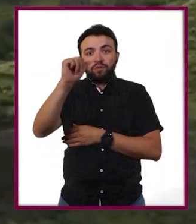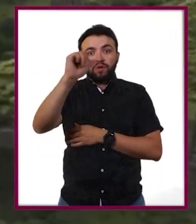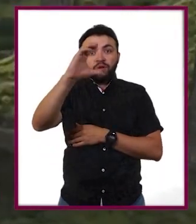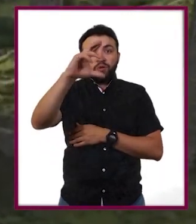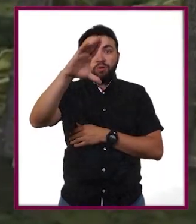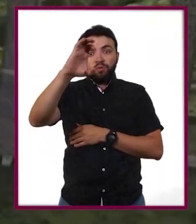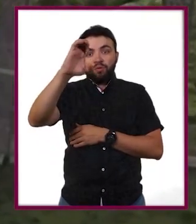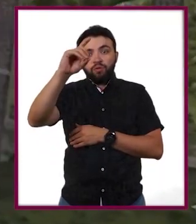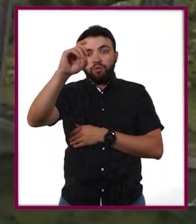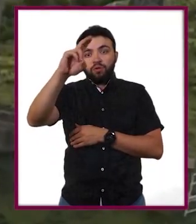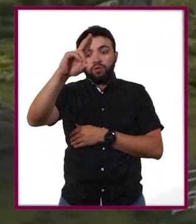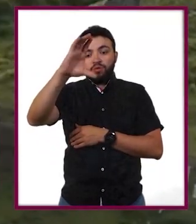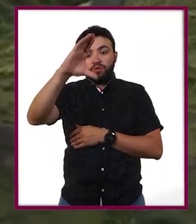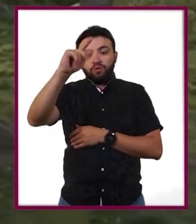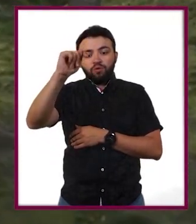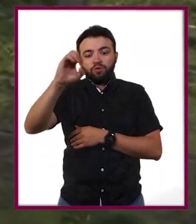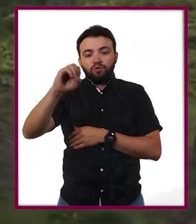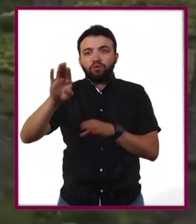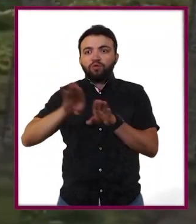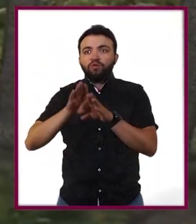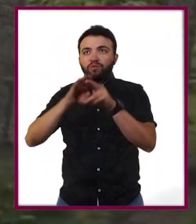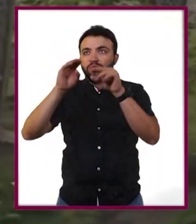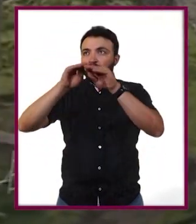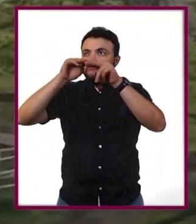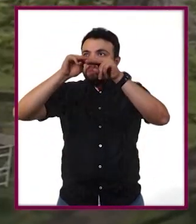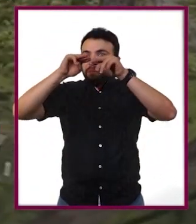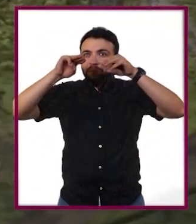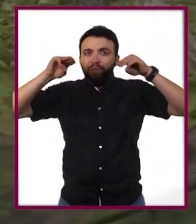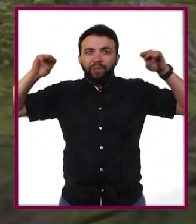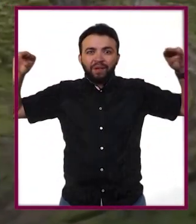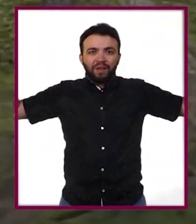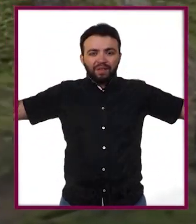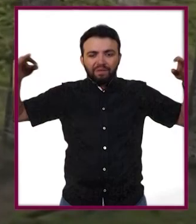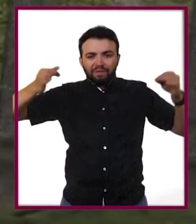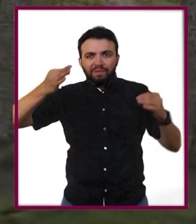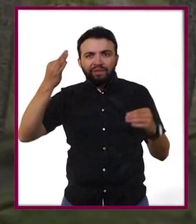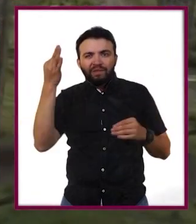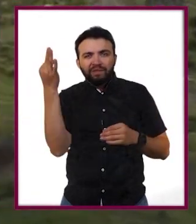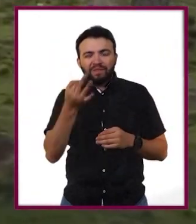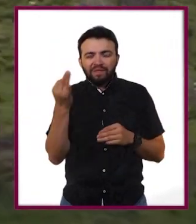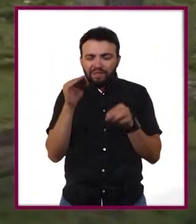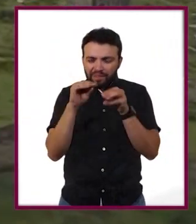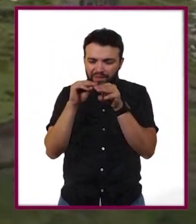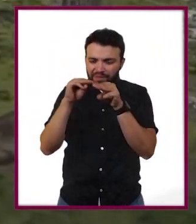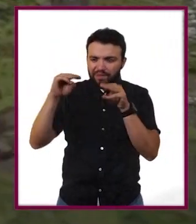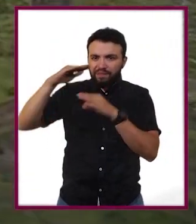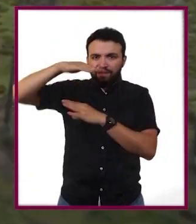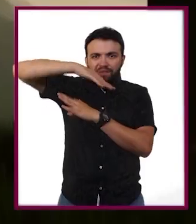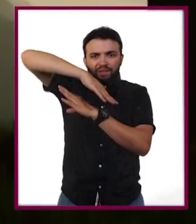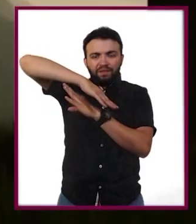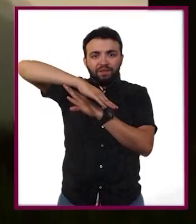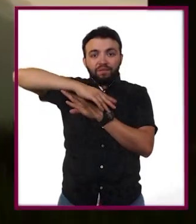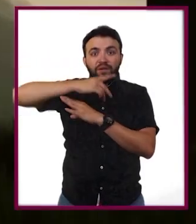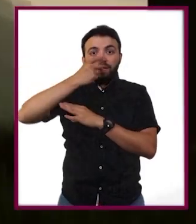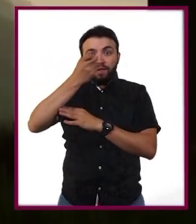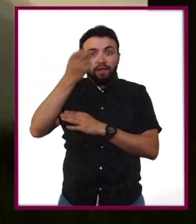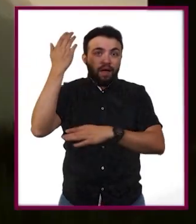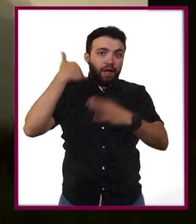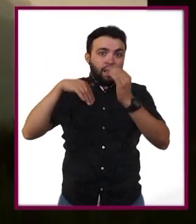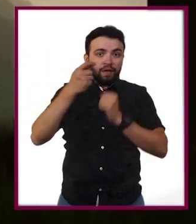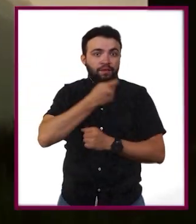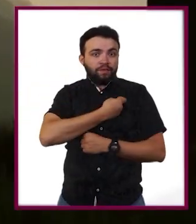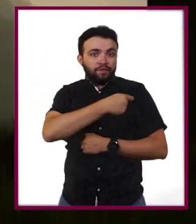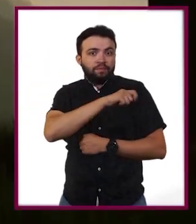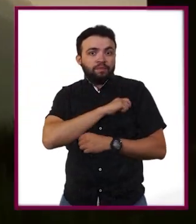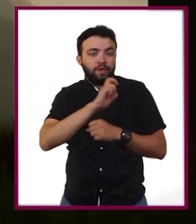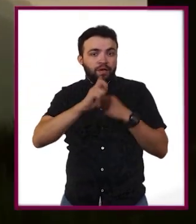el agua circula por la parte superior de esas arquerías, pues es algo muy novedoso en lo que fue la Nueva España, porque